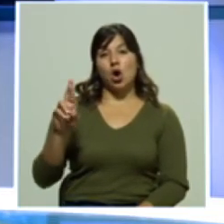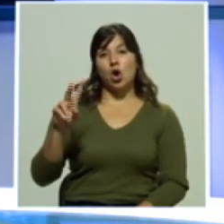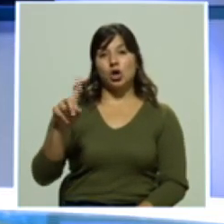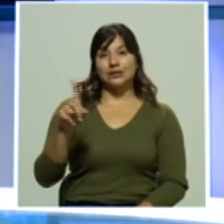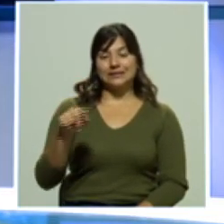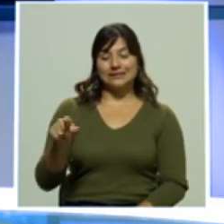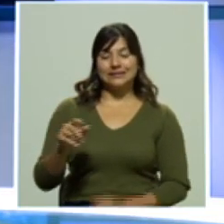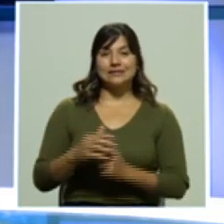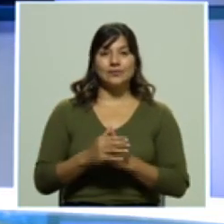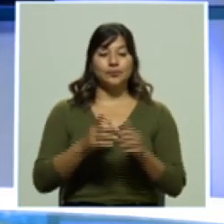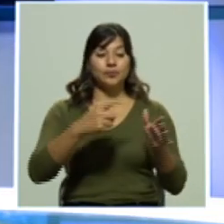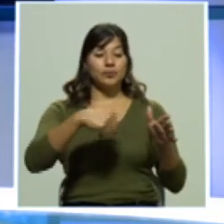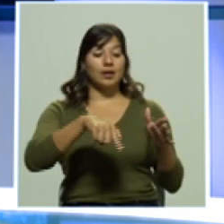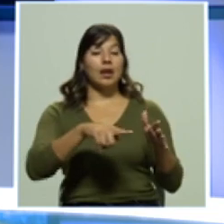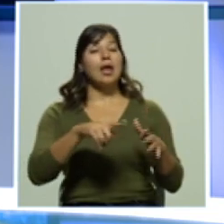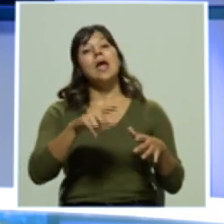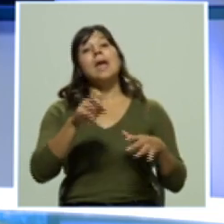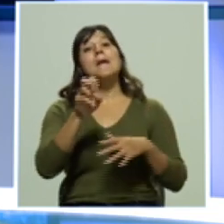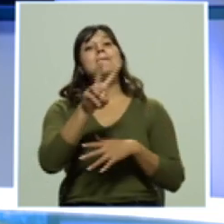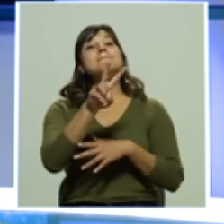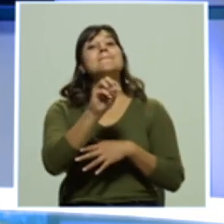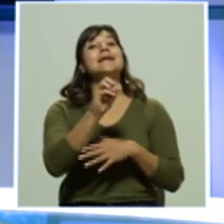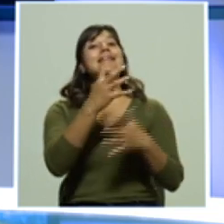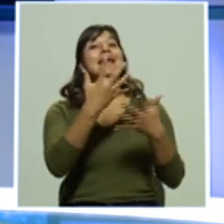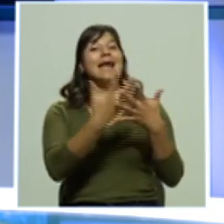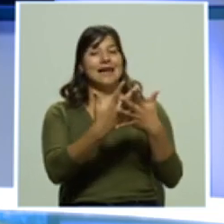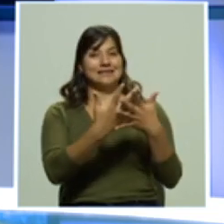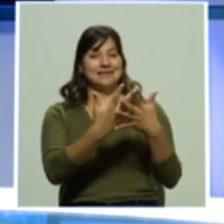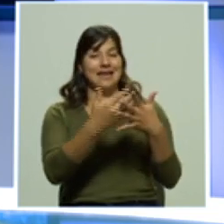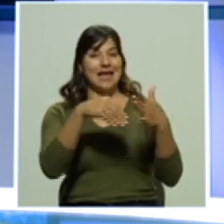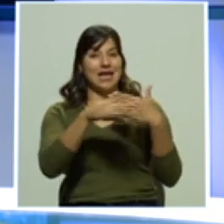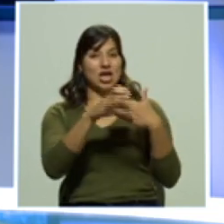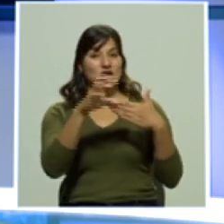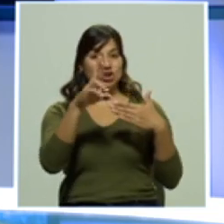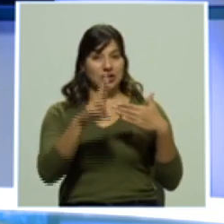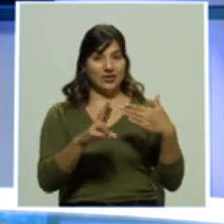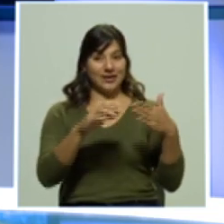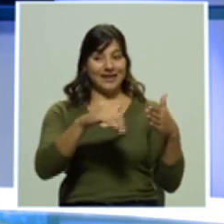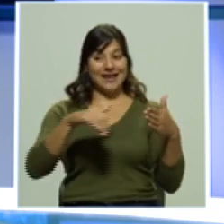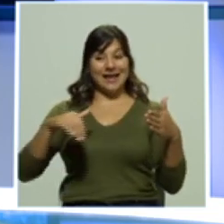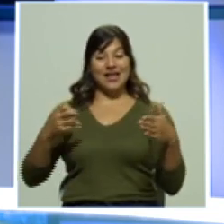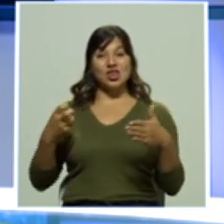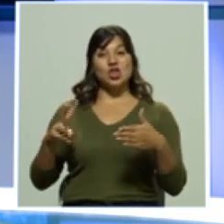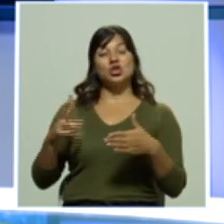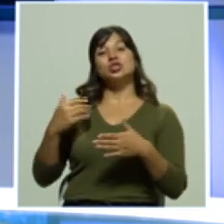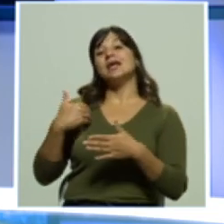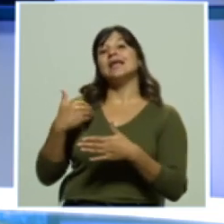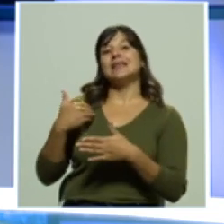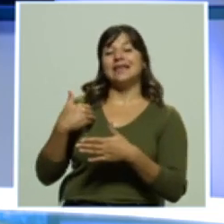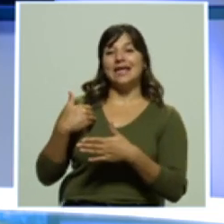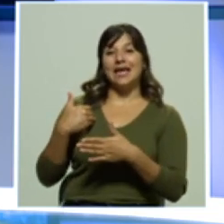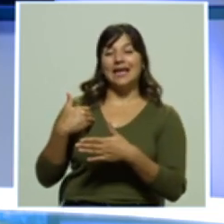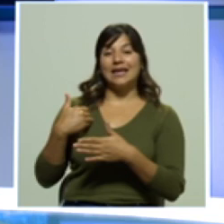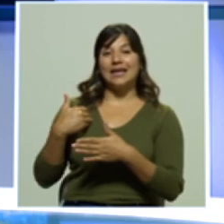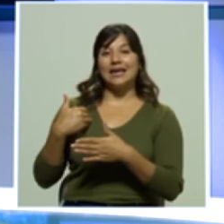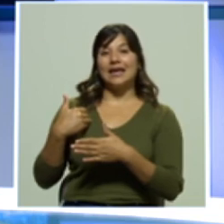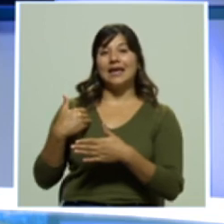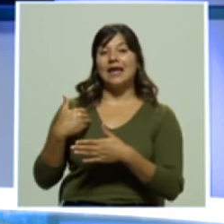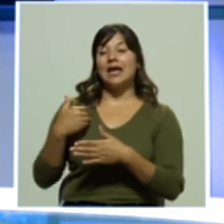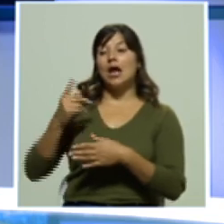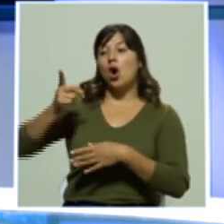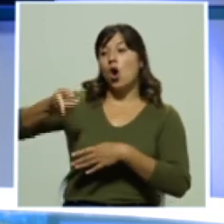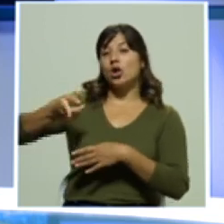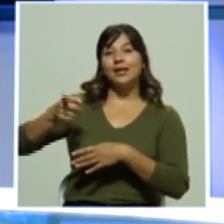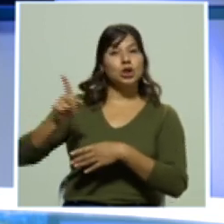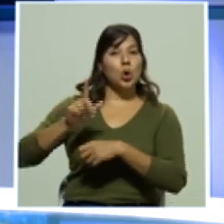12 de 20 cárceles del país tienen orden de los juzgados de ejecución de la pena de no admitir más